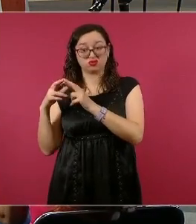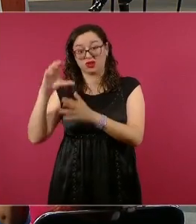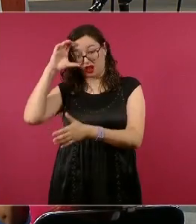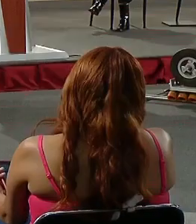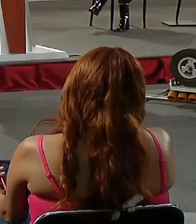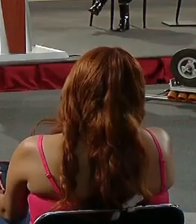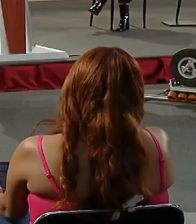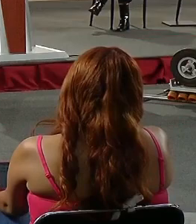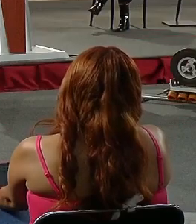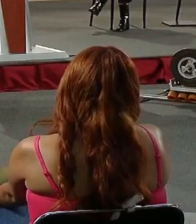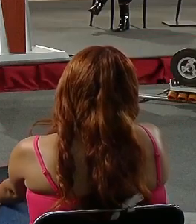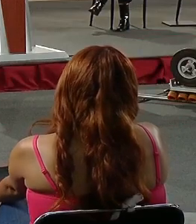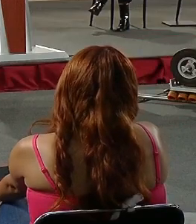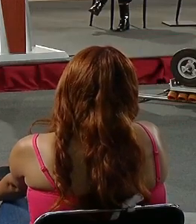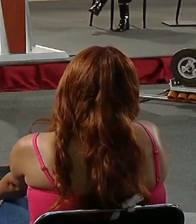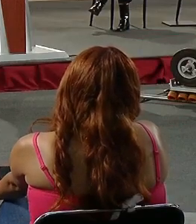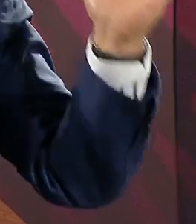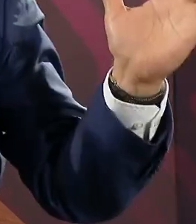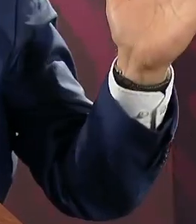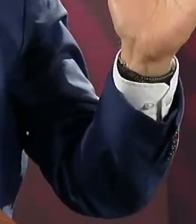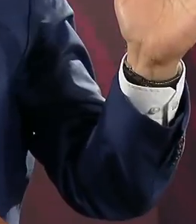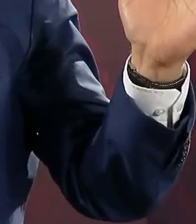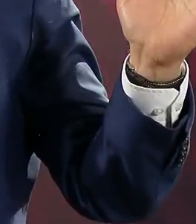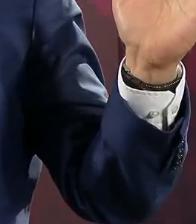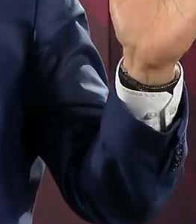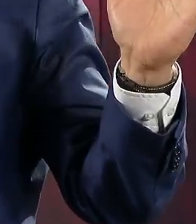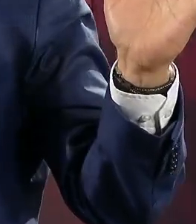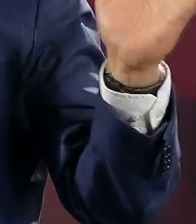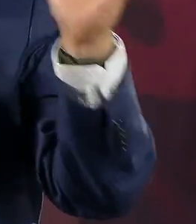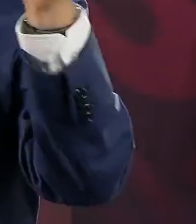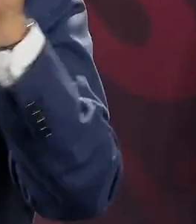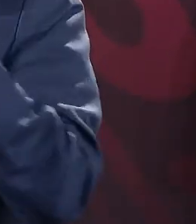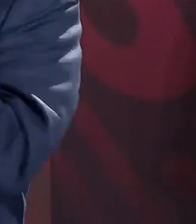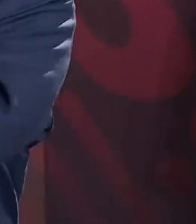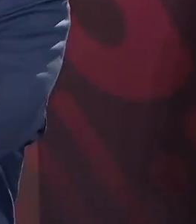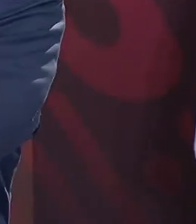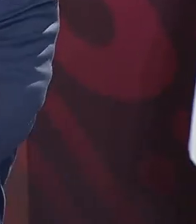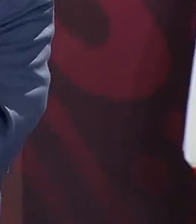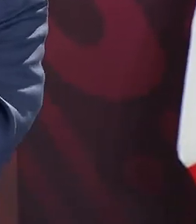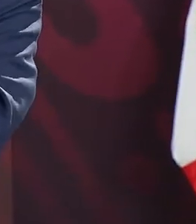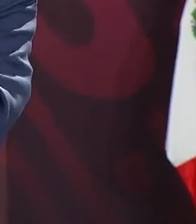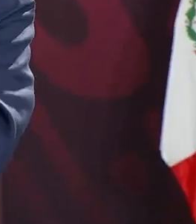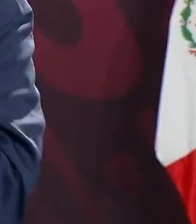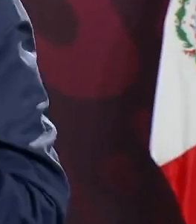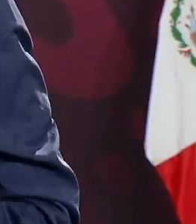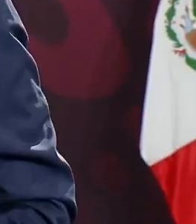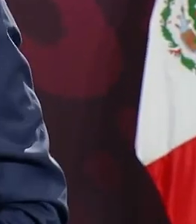católicos y evangélicos. Con esos no había ningún problema, era como una